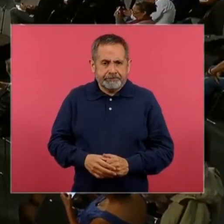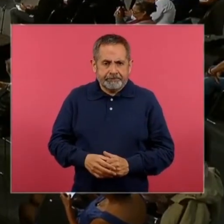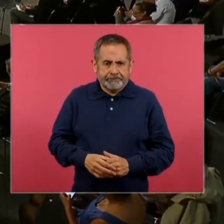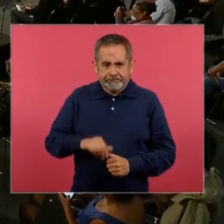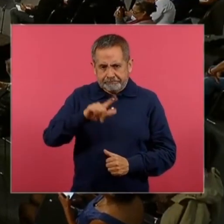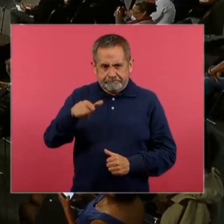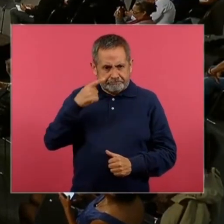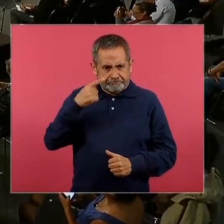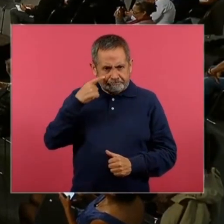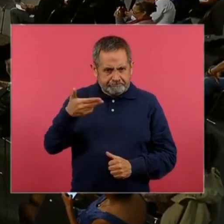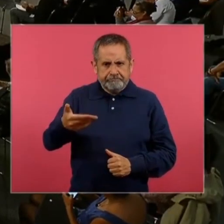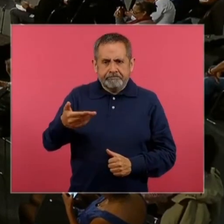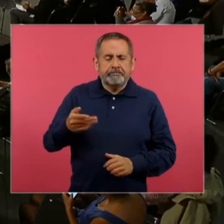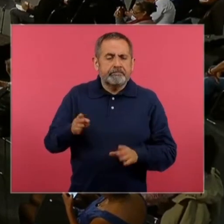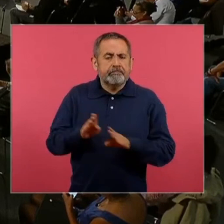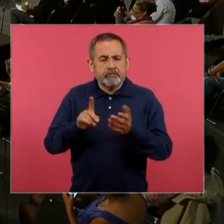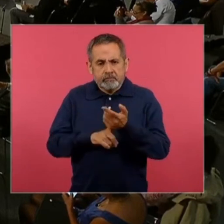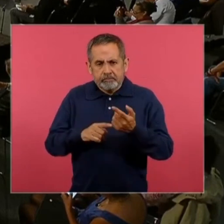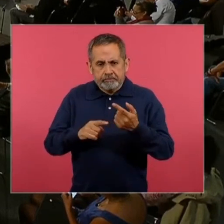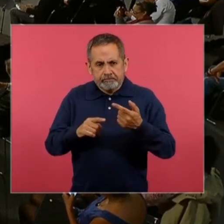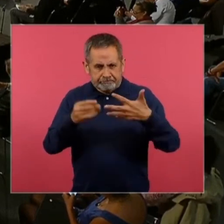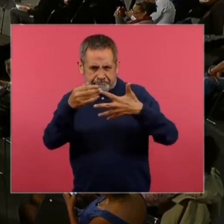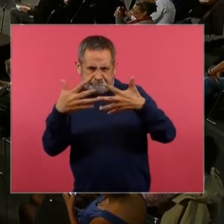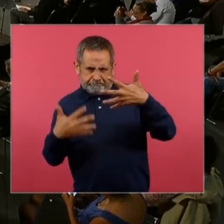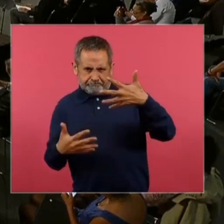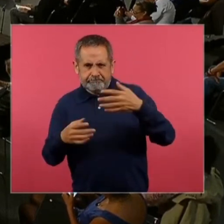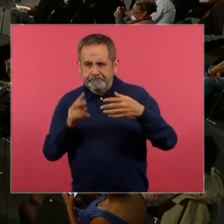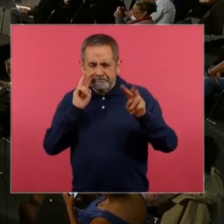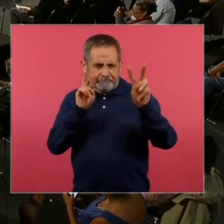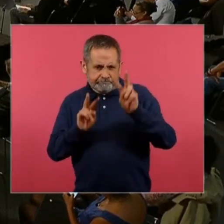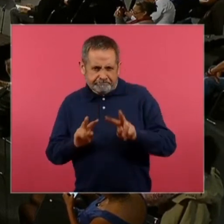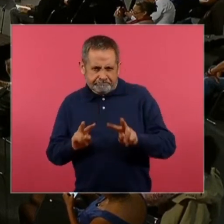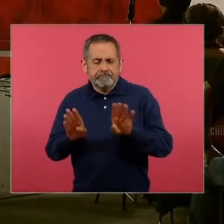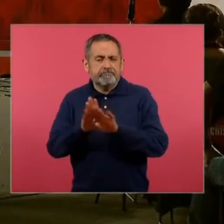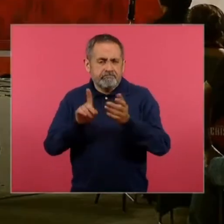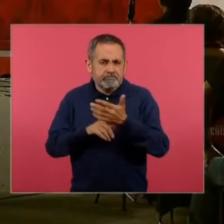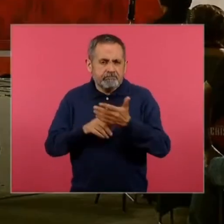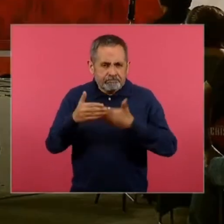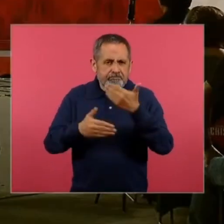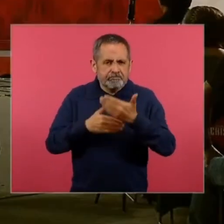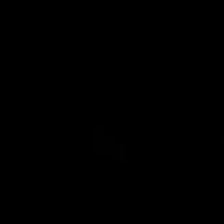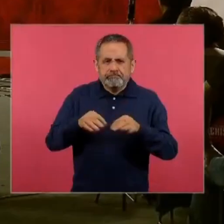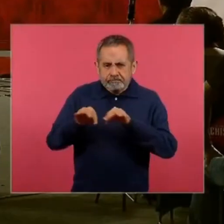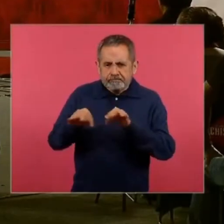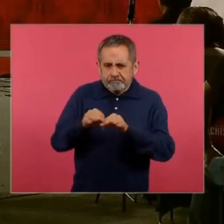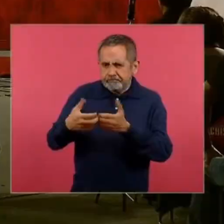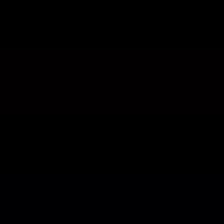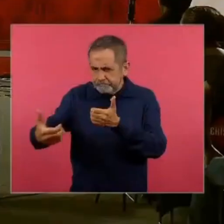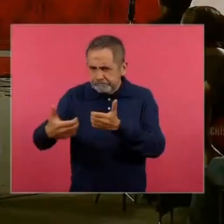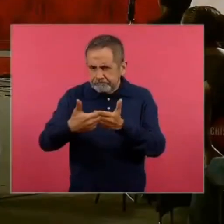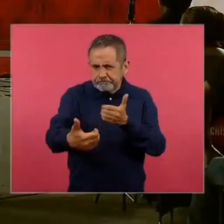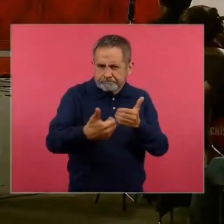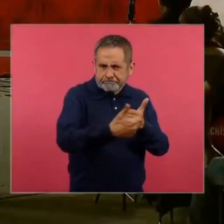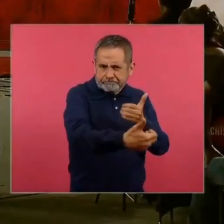adelante podemos ver el reparto ya un poco más grande para todos ustedes de cómo se fueron dividiendo los trabajos de los